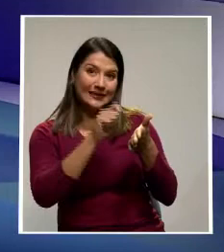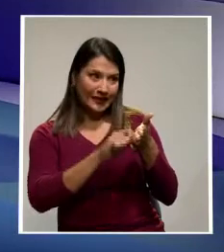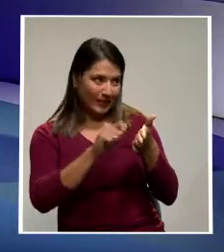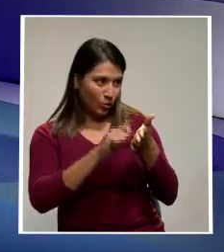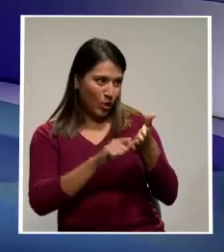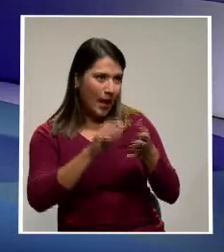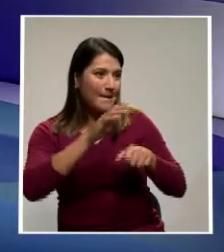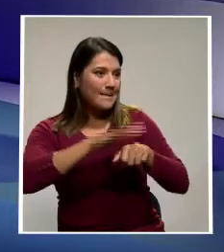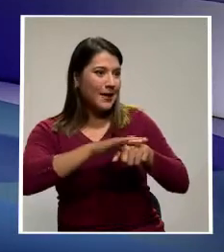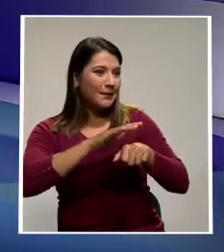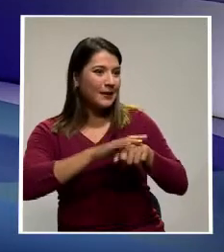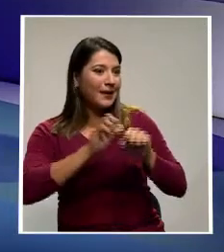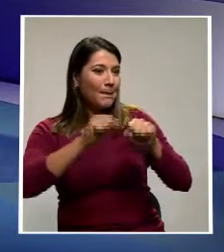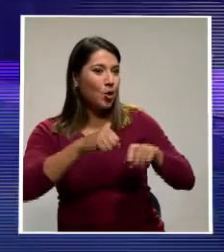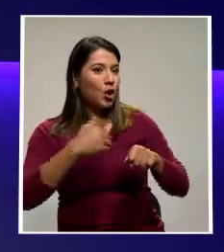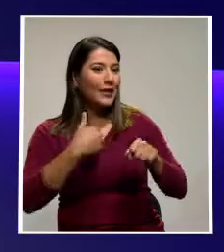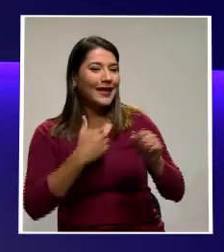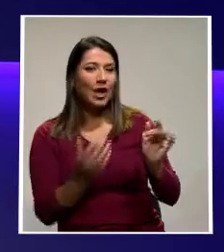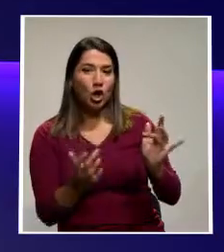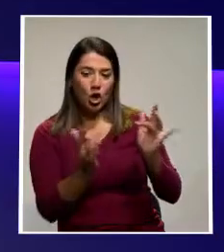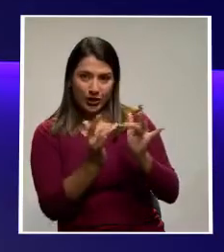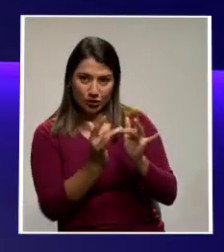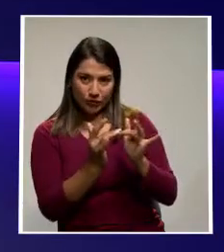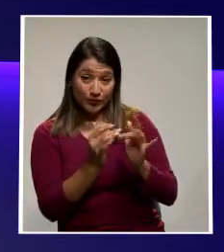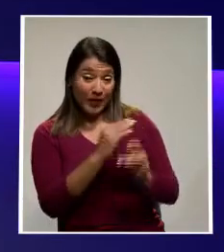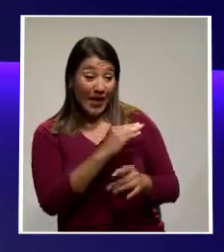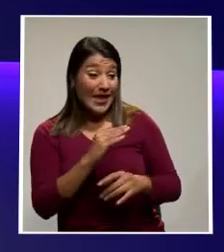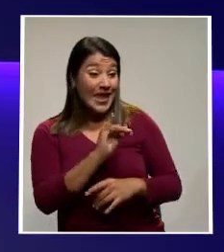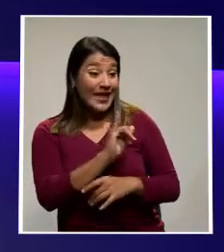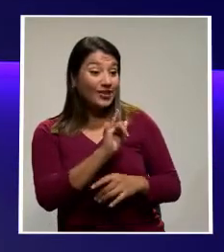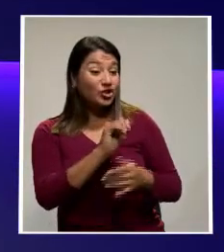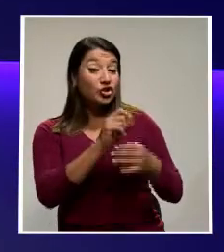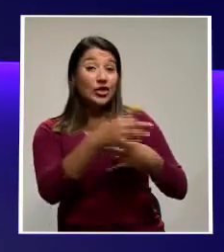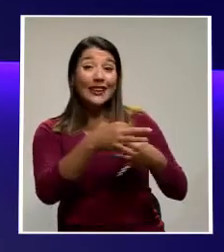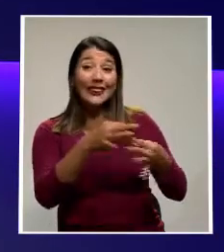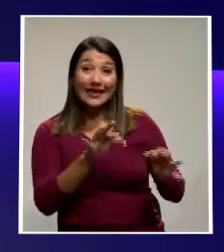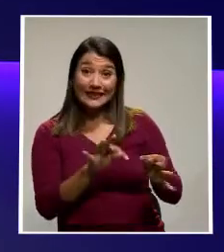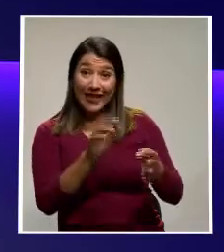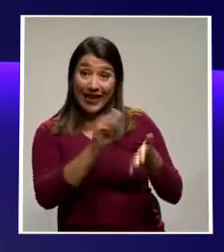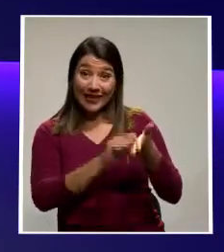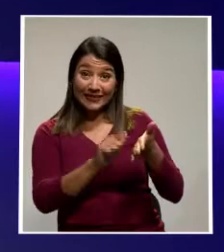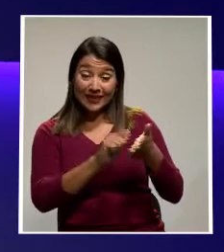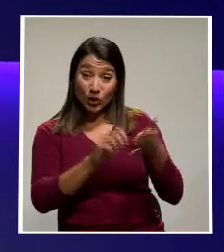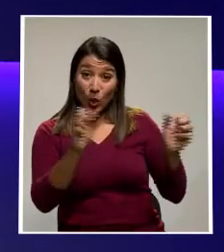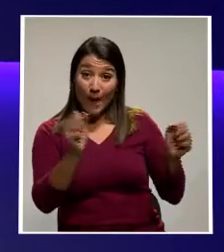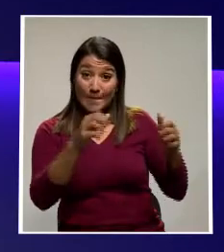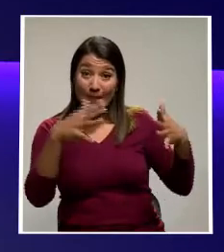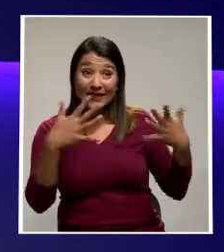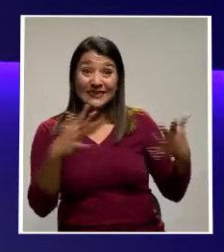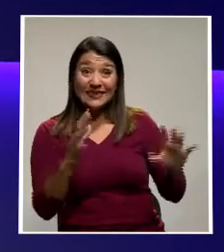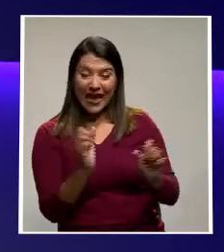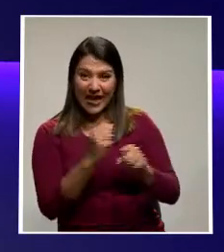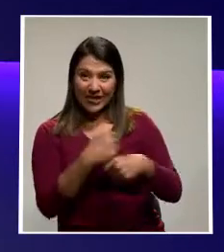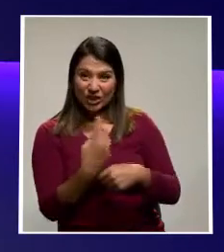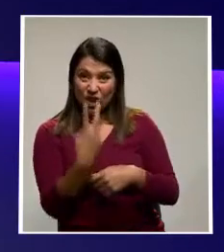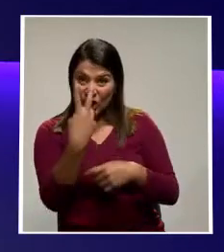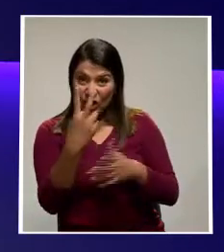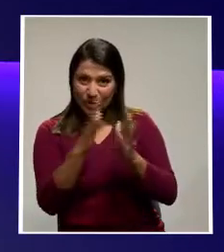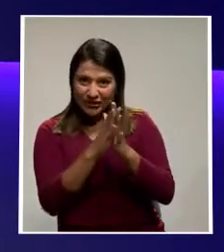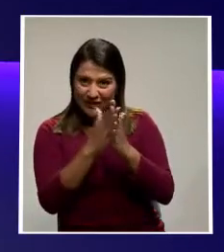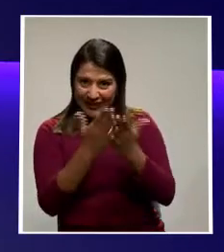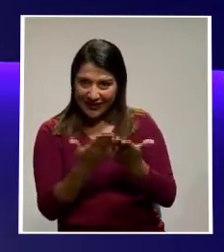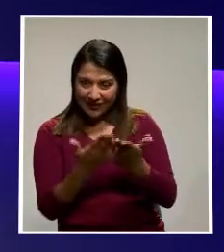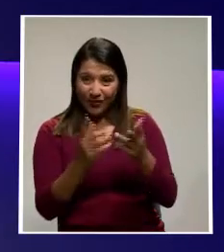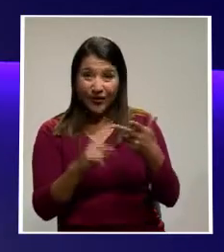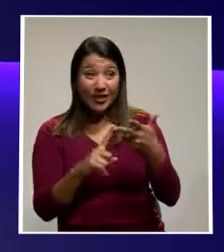conecta y estos talleres de escritura mágica Ya produjeron 2 antologías y además hay libros